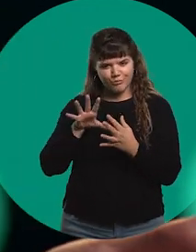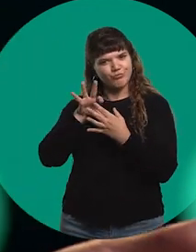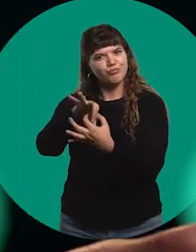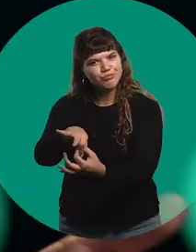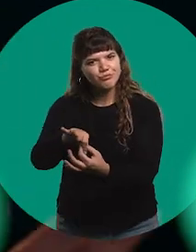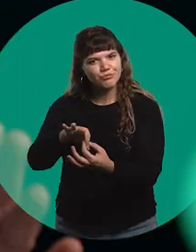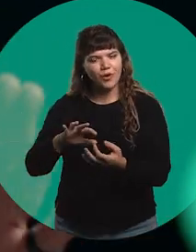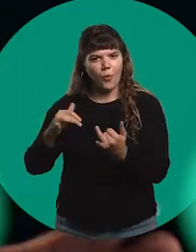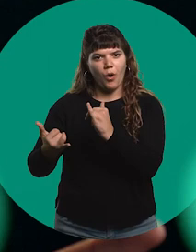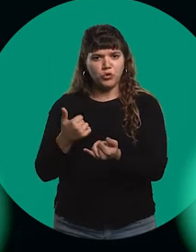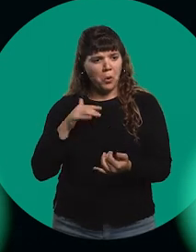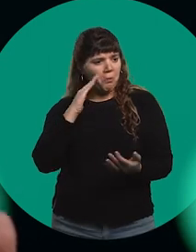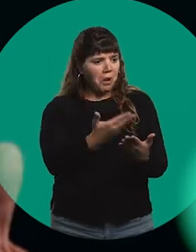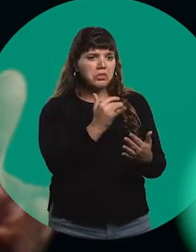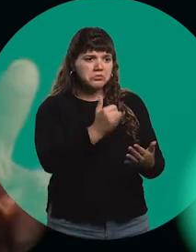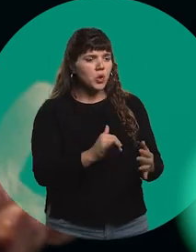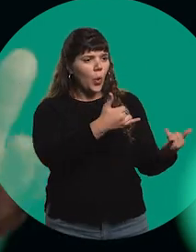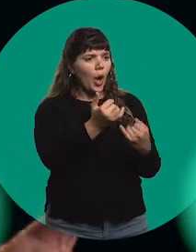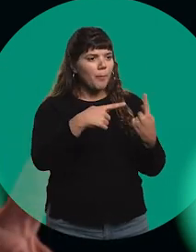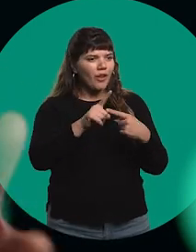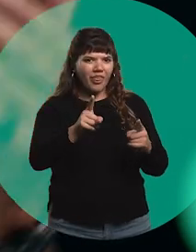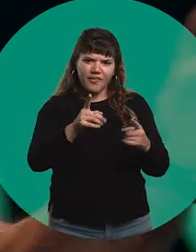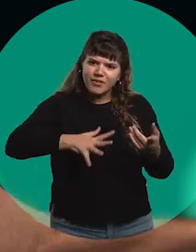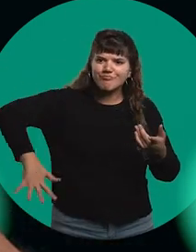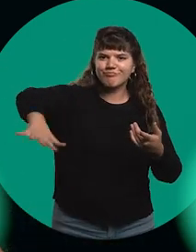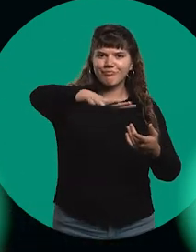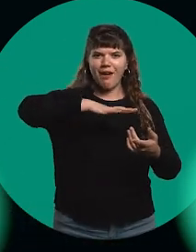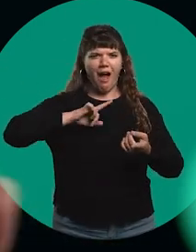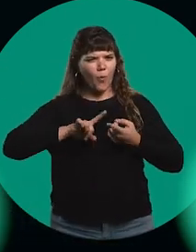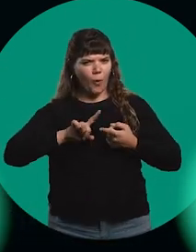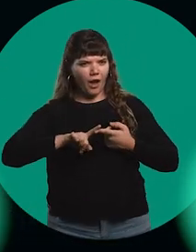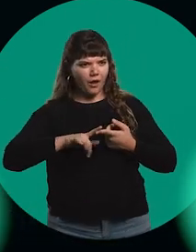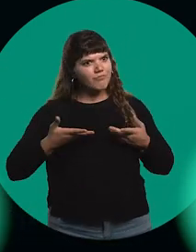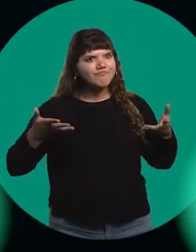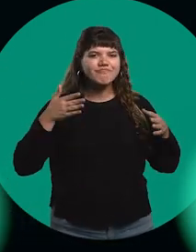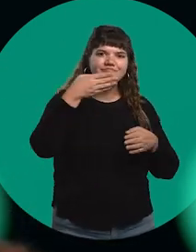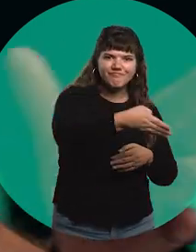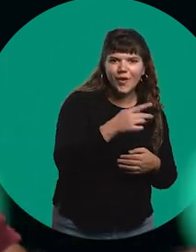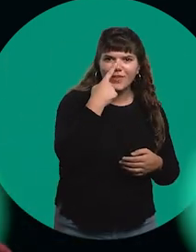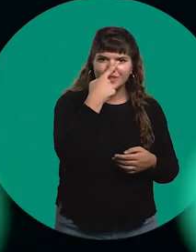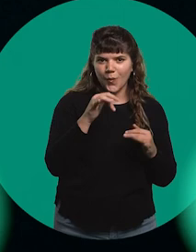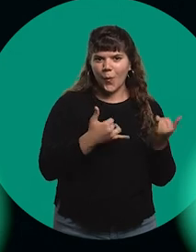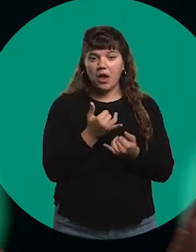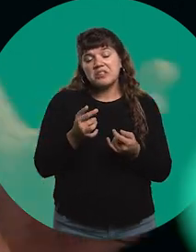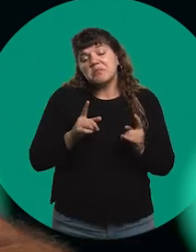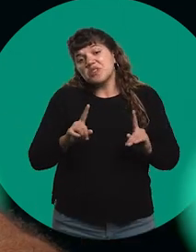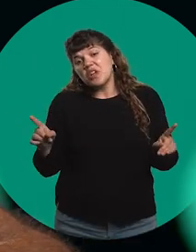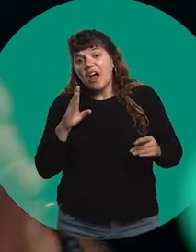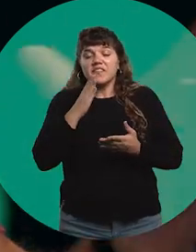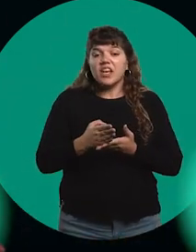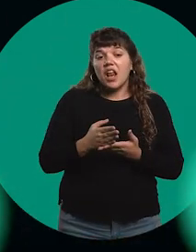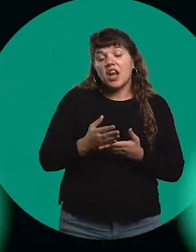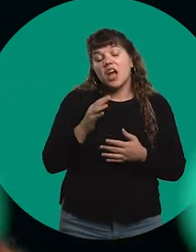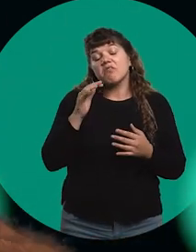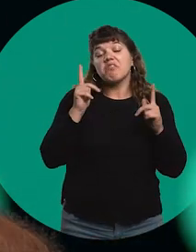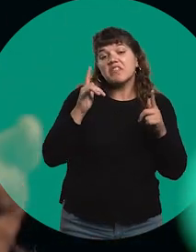instalarse el juego, el juego se puede plantear, pero se debe instalar esa atmósfera que lo hablaba o ese juego, si no, podrá ser una tarea más o